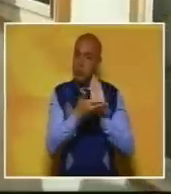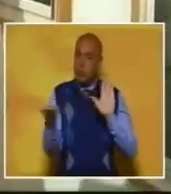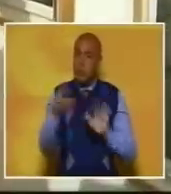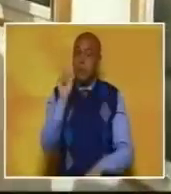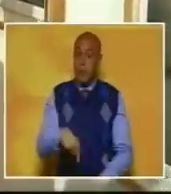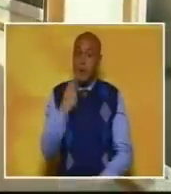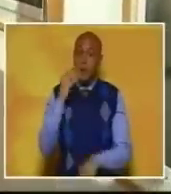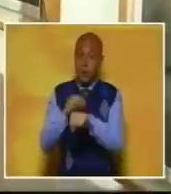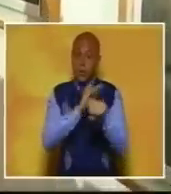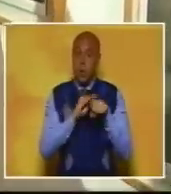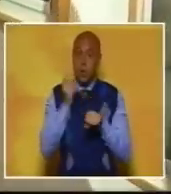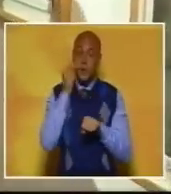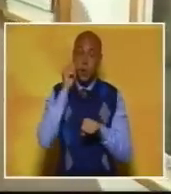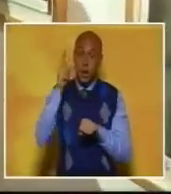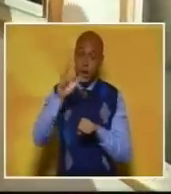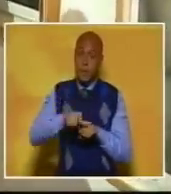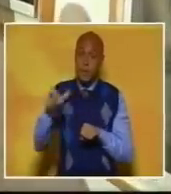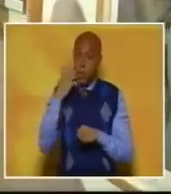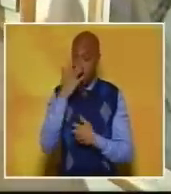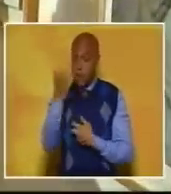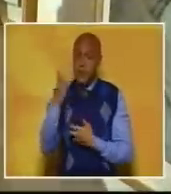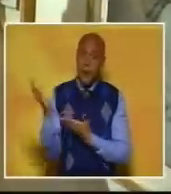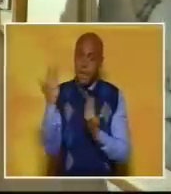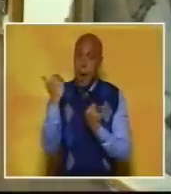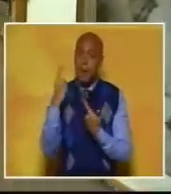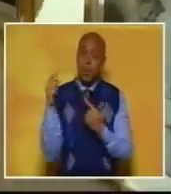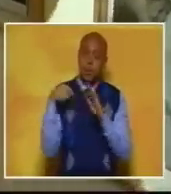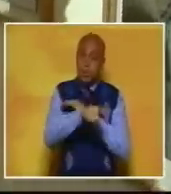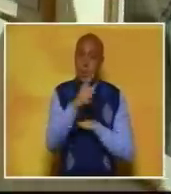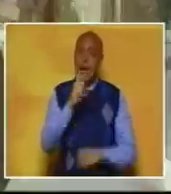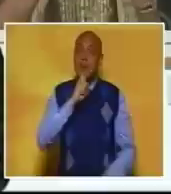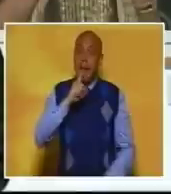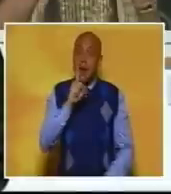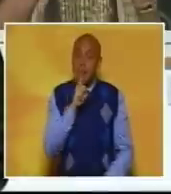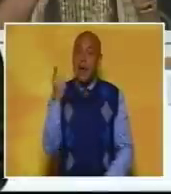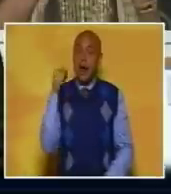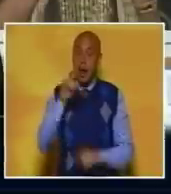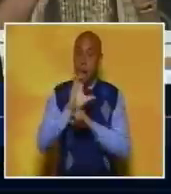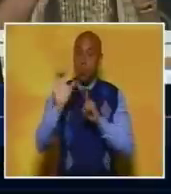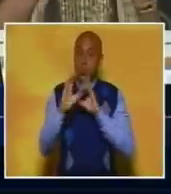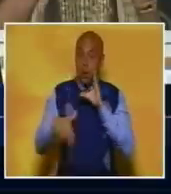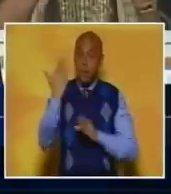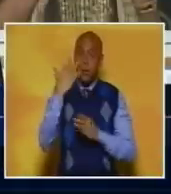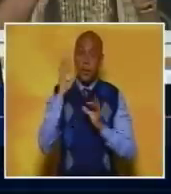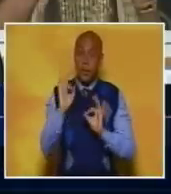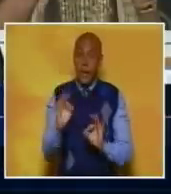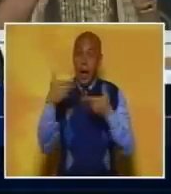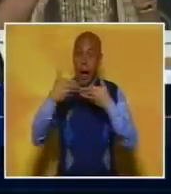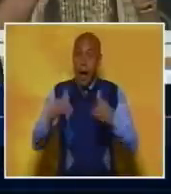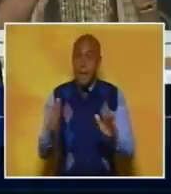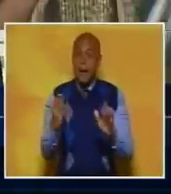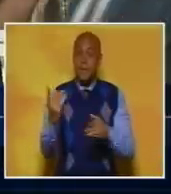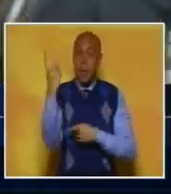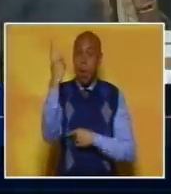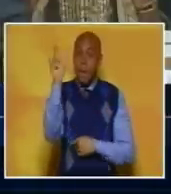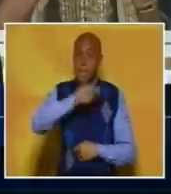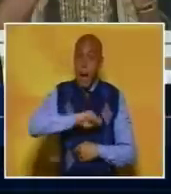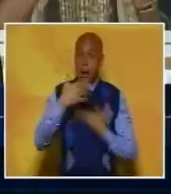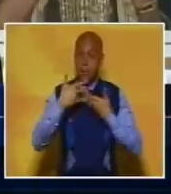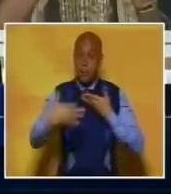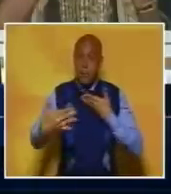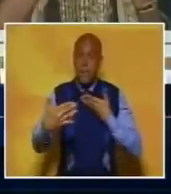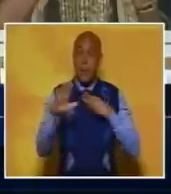también invitaron a todo el público en general a visitar esta muestra Qatar, Patrimonio y Modernidad, que estará abierta durante un mes,